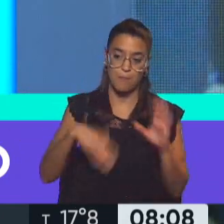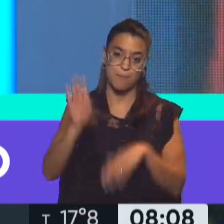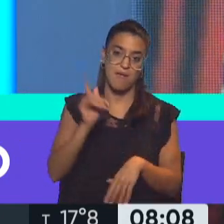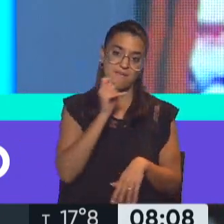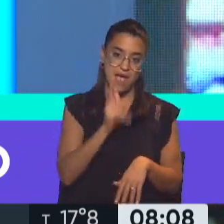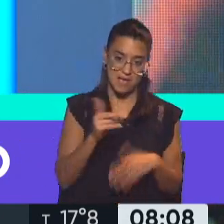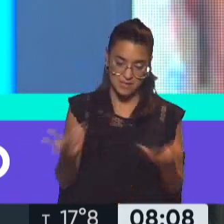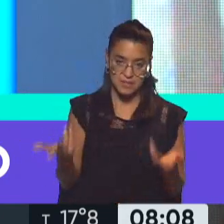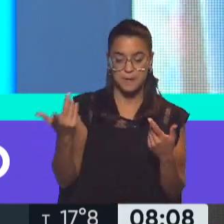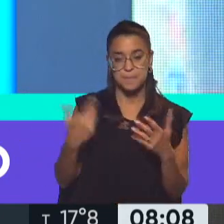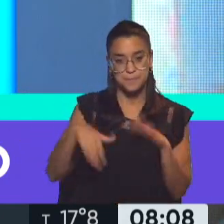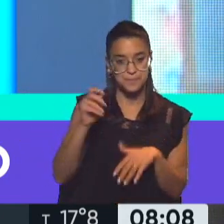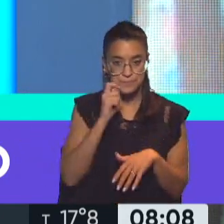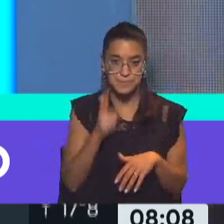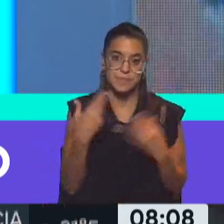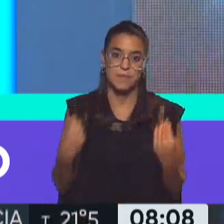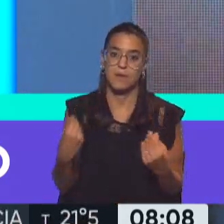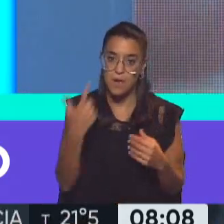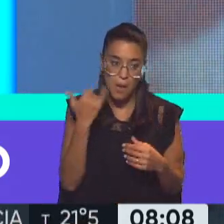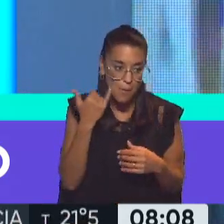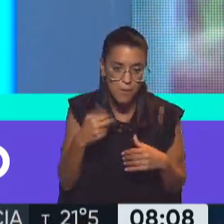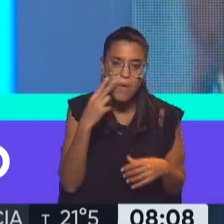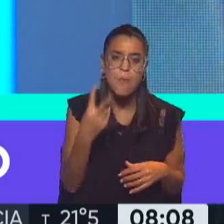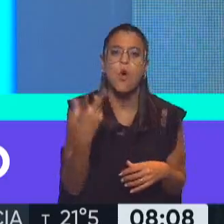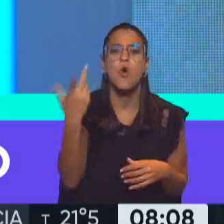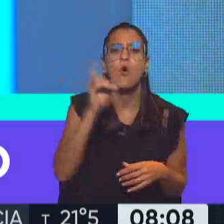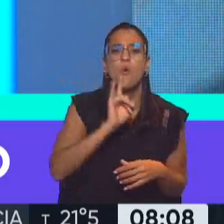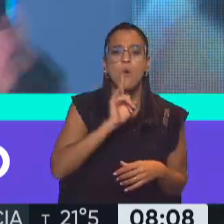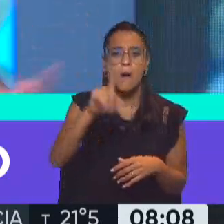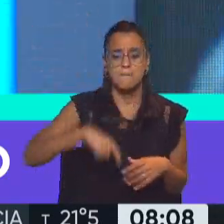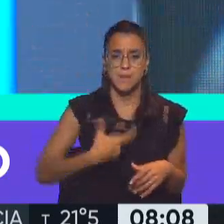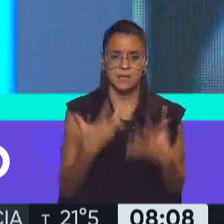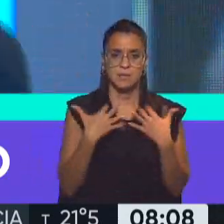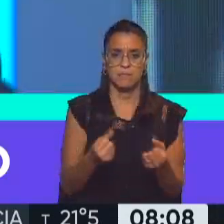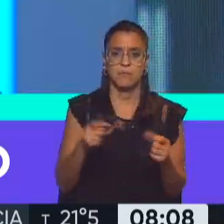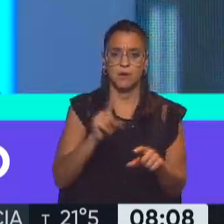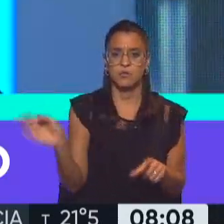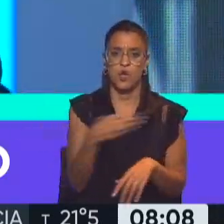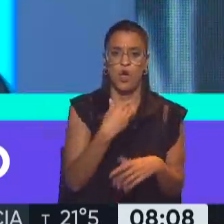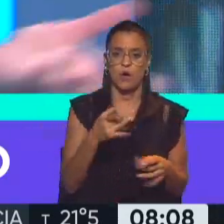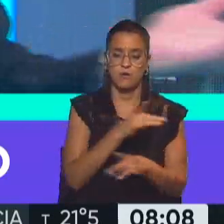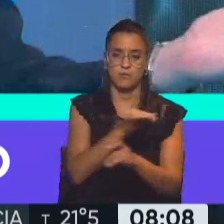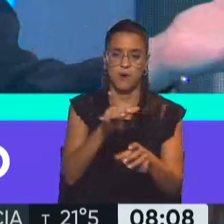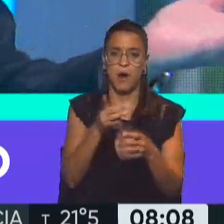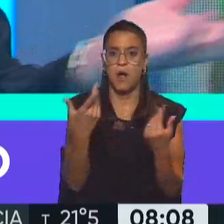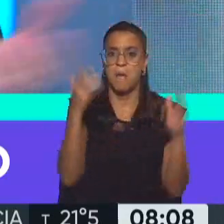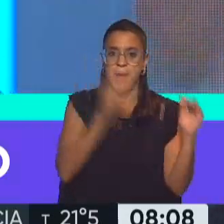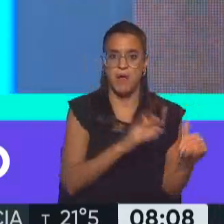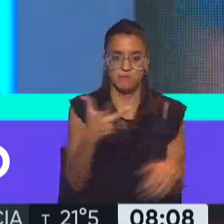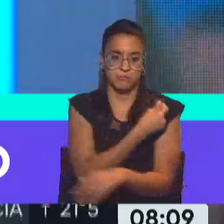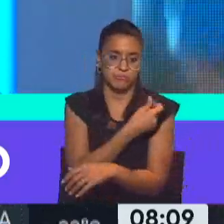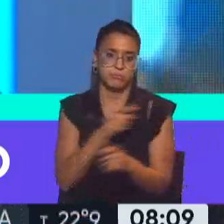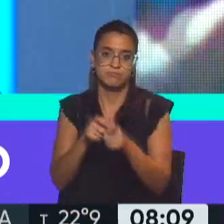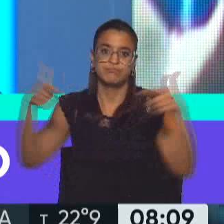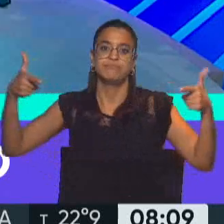fácil instalarlo inicialmente. Y ya vimos la respuesta en Tucumán. Se puso el pase sanitario, inmediatamente aumentaron. 140%. Y bueno, más